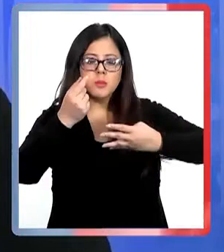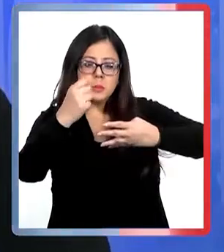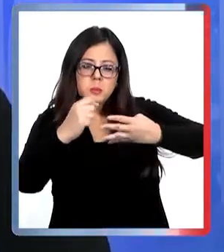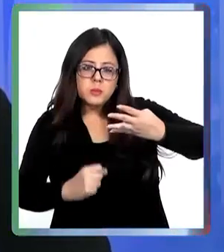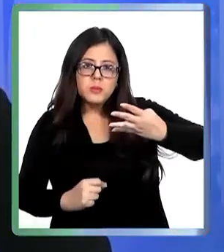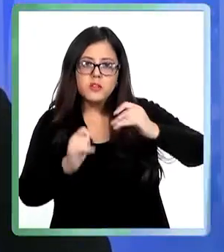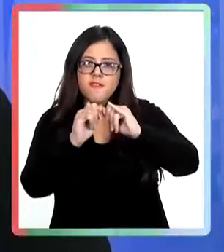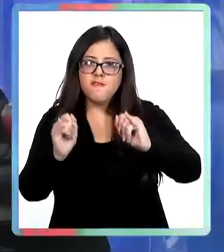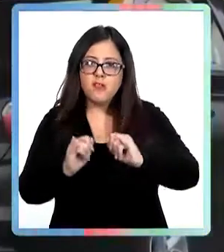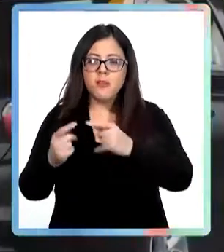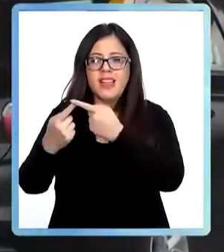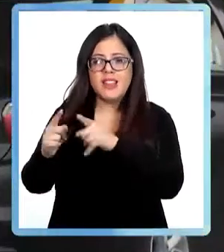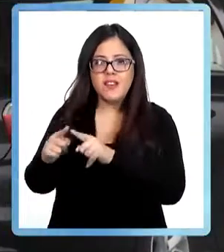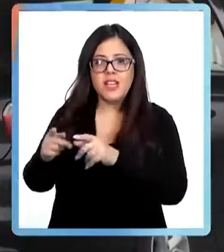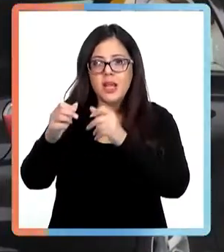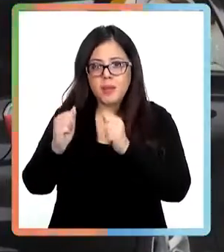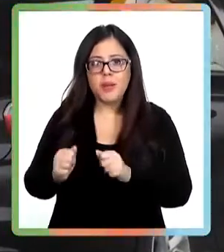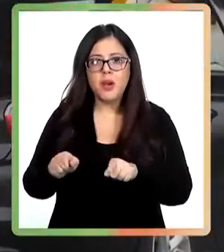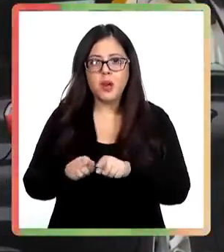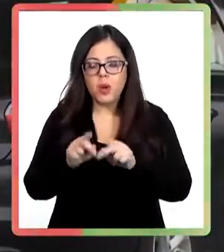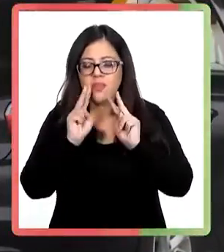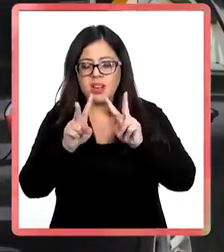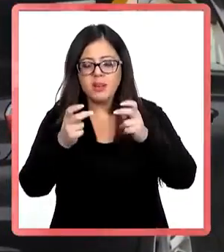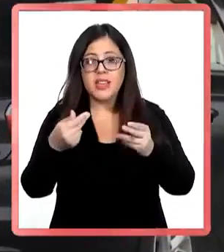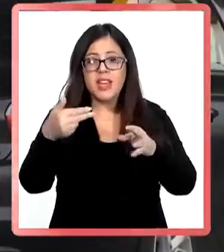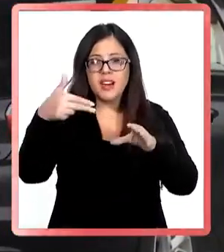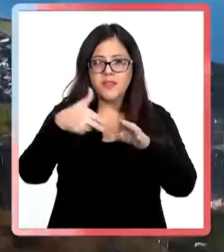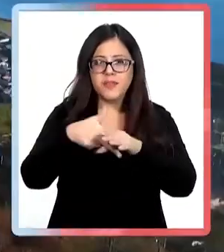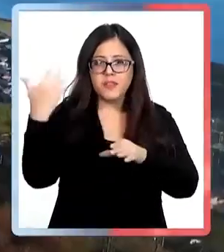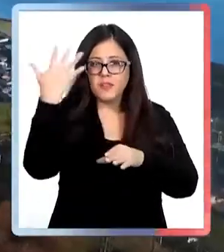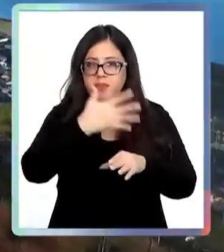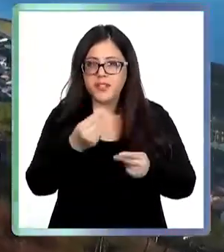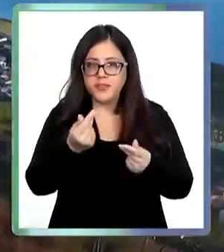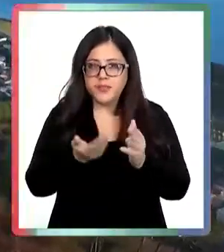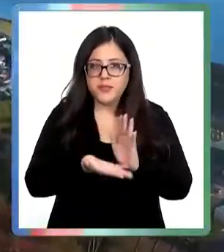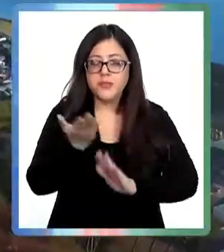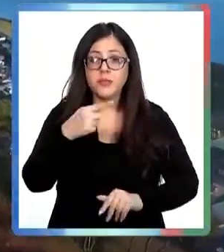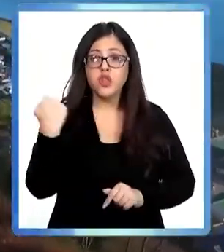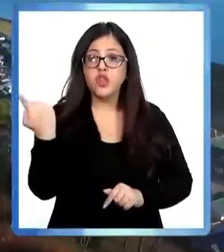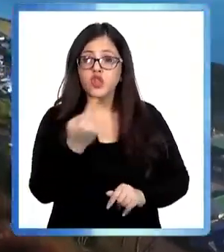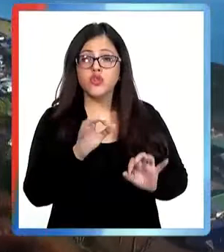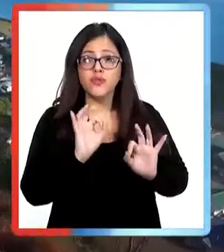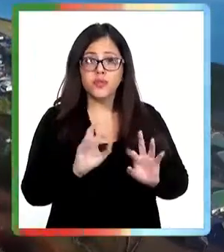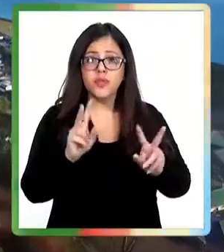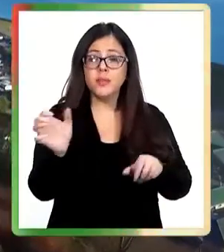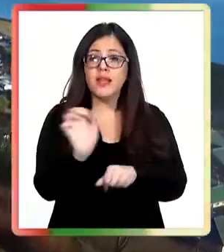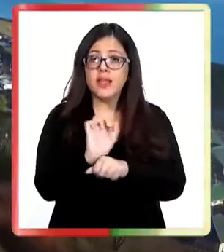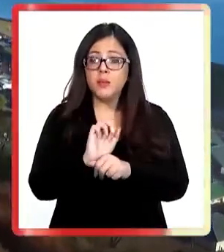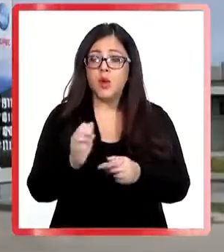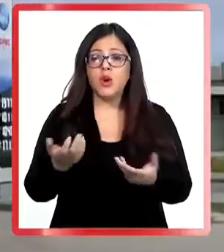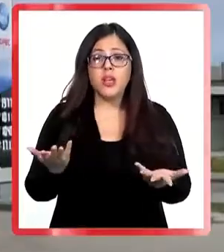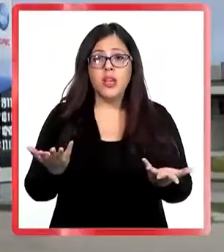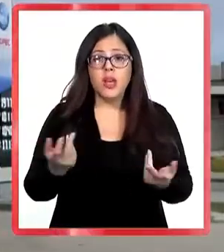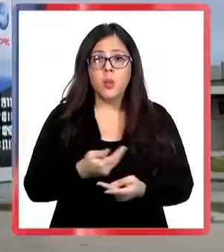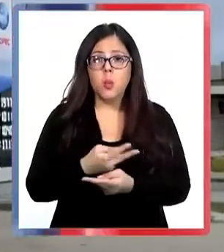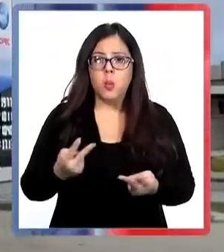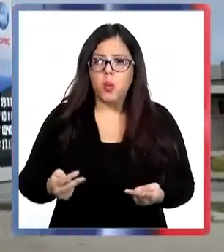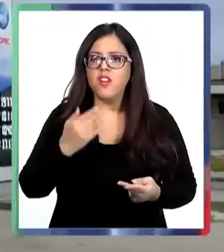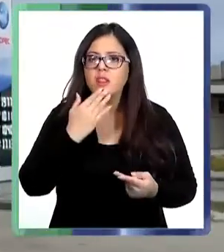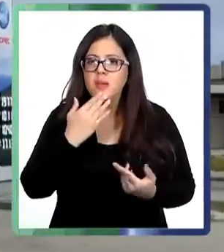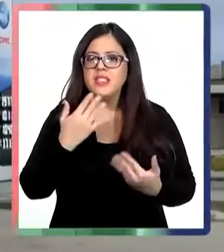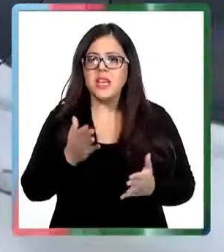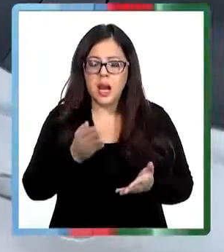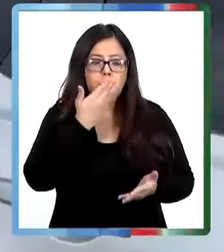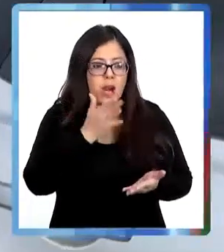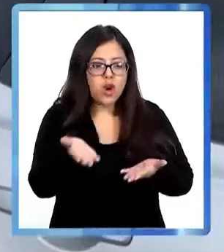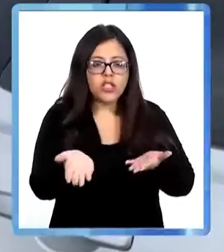vías diferenciadas para abordar el alto precio de los combustibles. Si nosotros fuéramos más eficientes en el uso del transporte público, si tuviéramos mayor frecuencia,